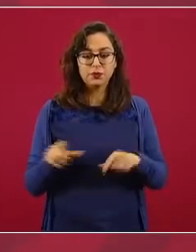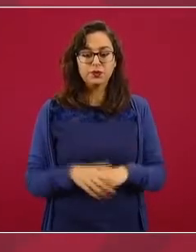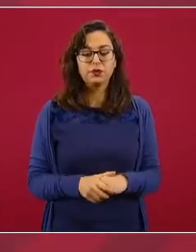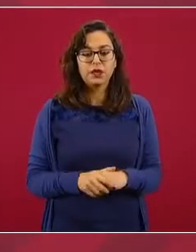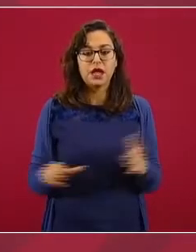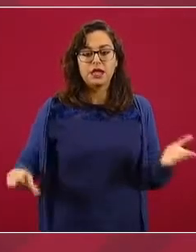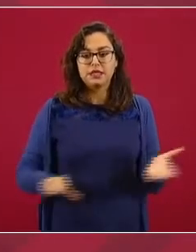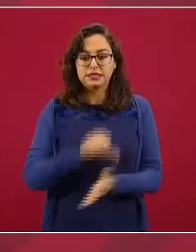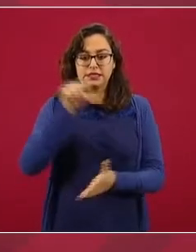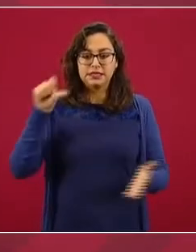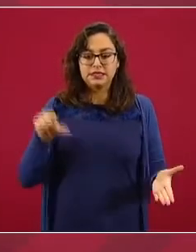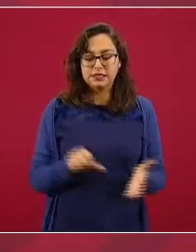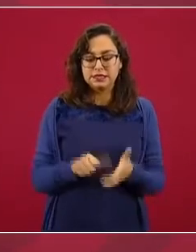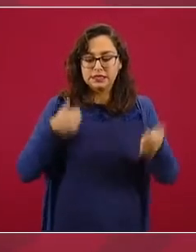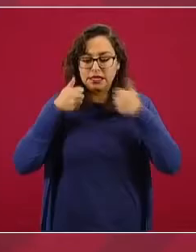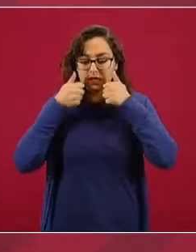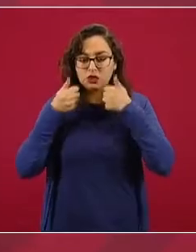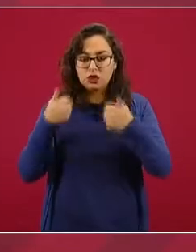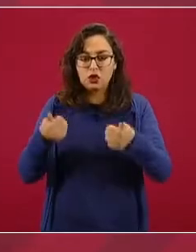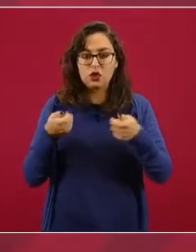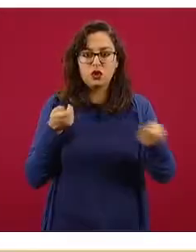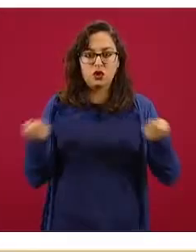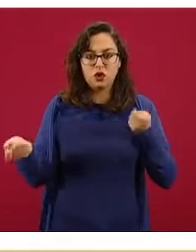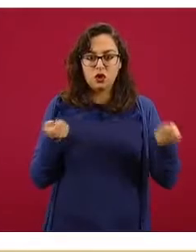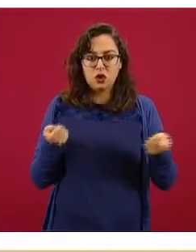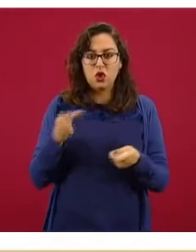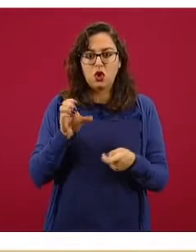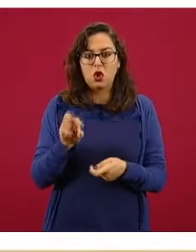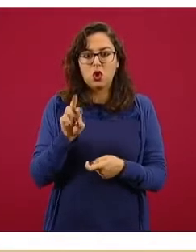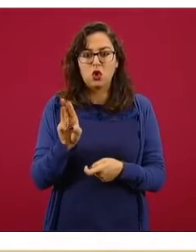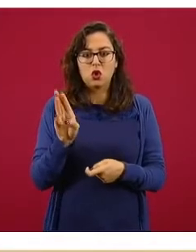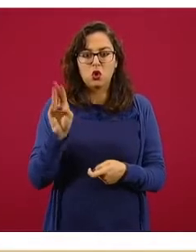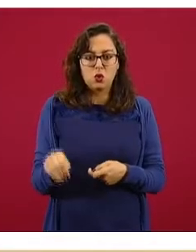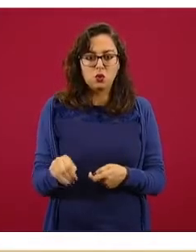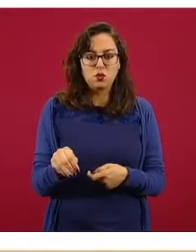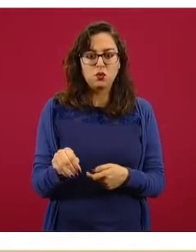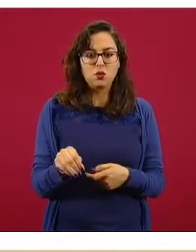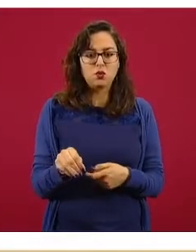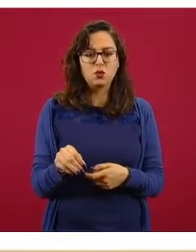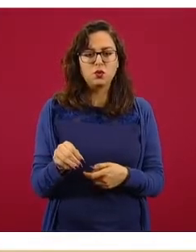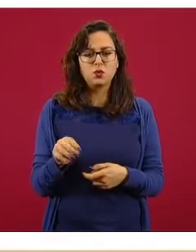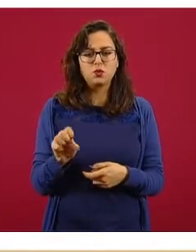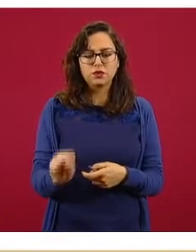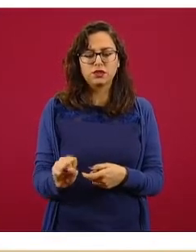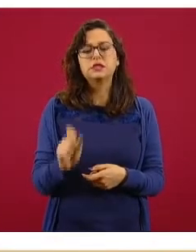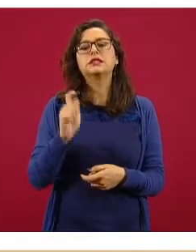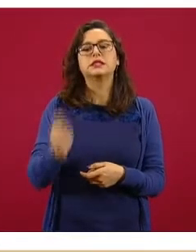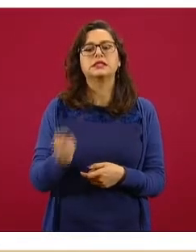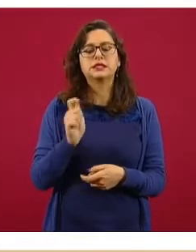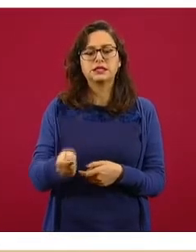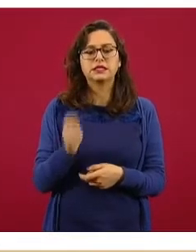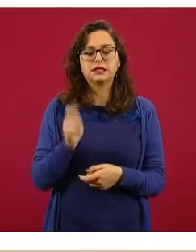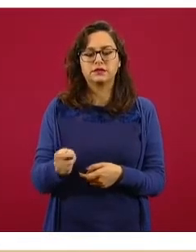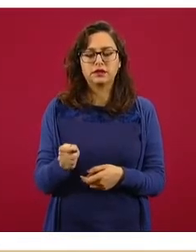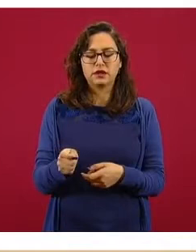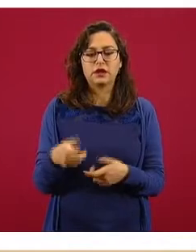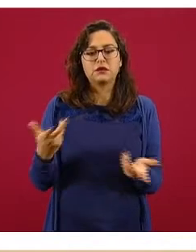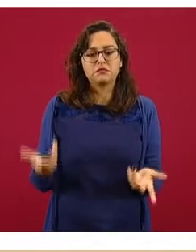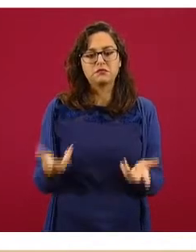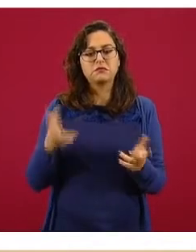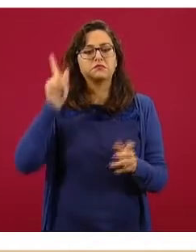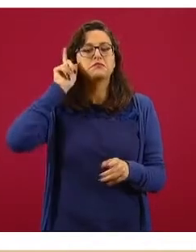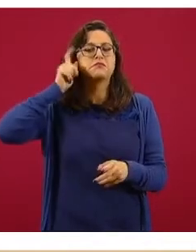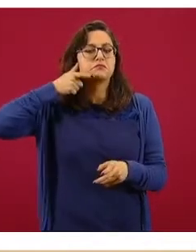reguladores de urgencias médicas, CRUM, que aparecen ahí en la lista. Los CRUM son unidades de atención